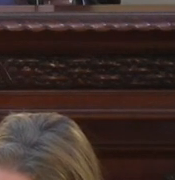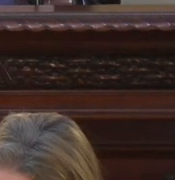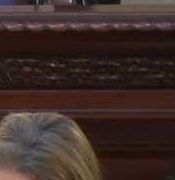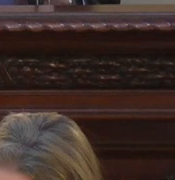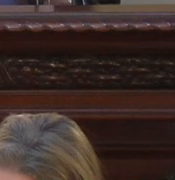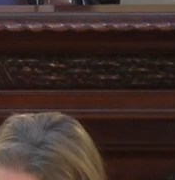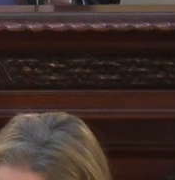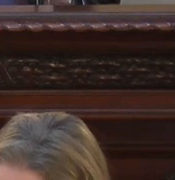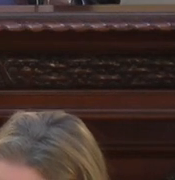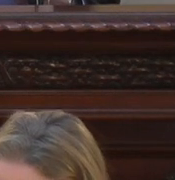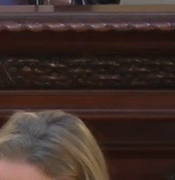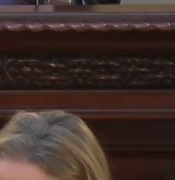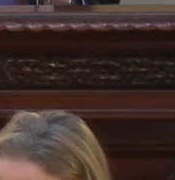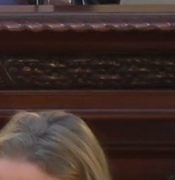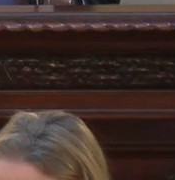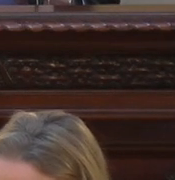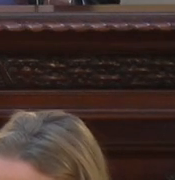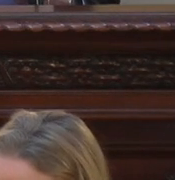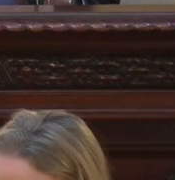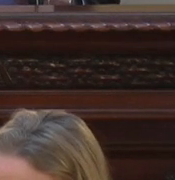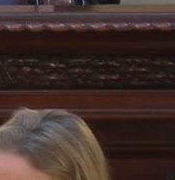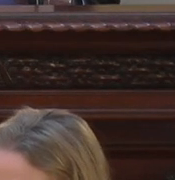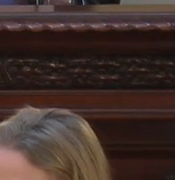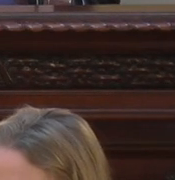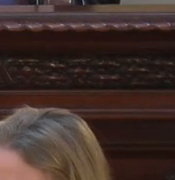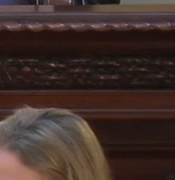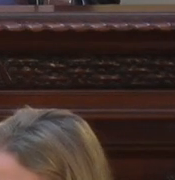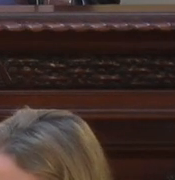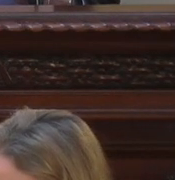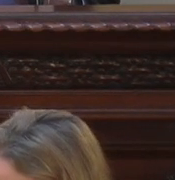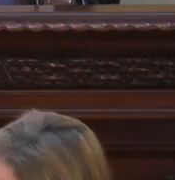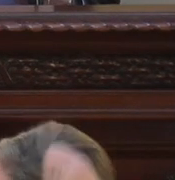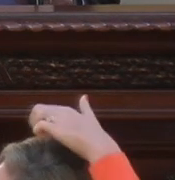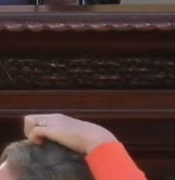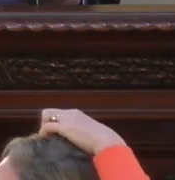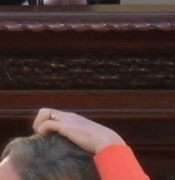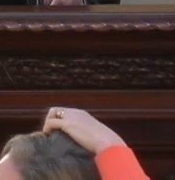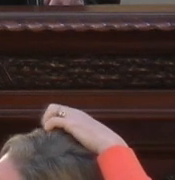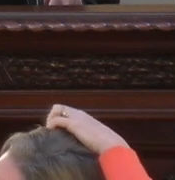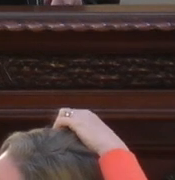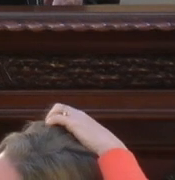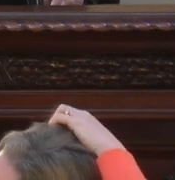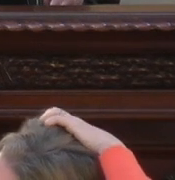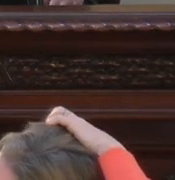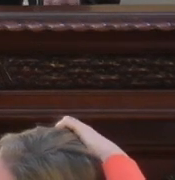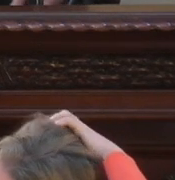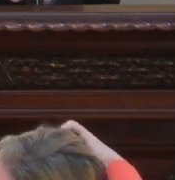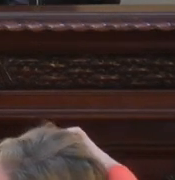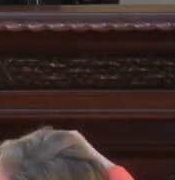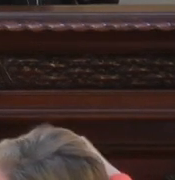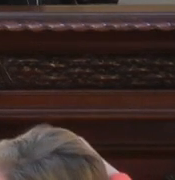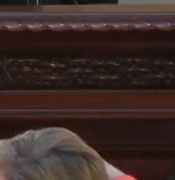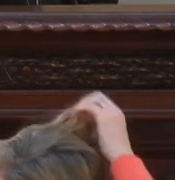Mateo, con el objeto de contribuir a la salud visual de los niños que cursan el primer año del nivel primario. En consideración